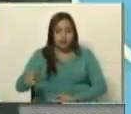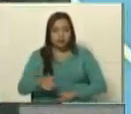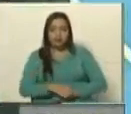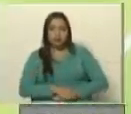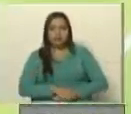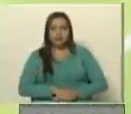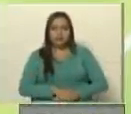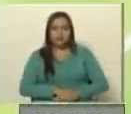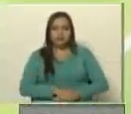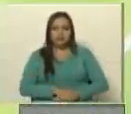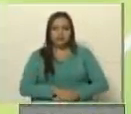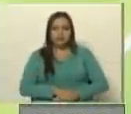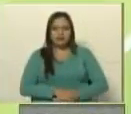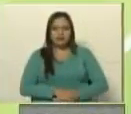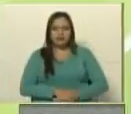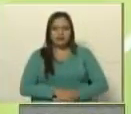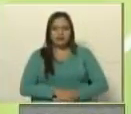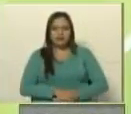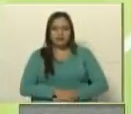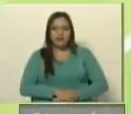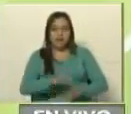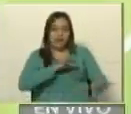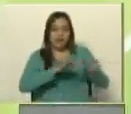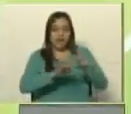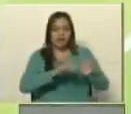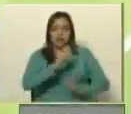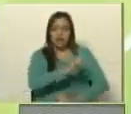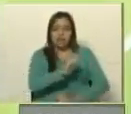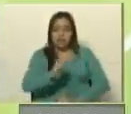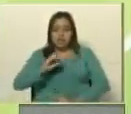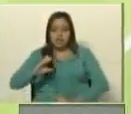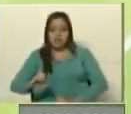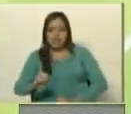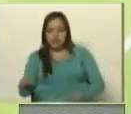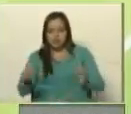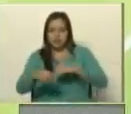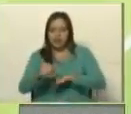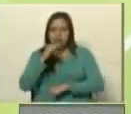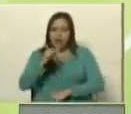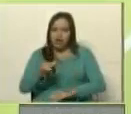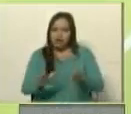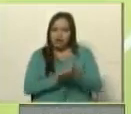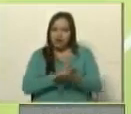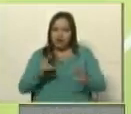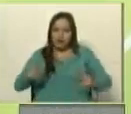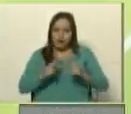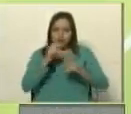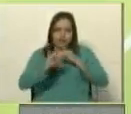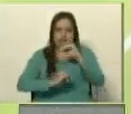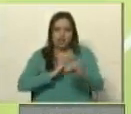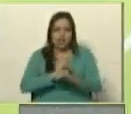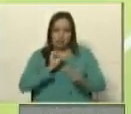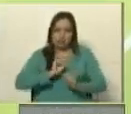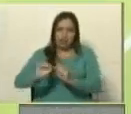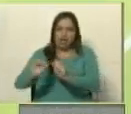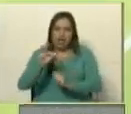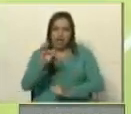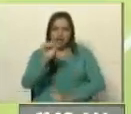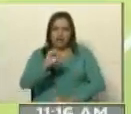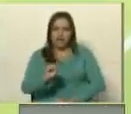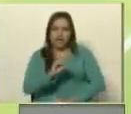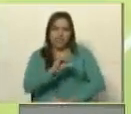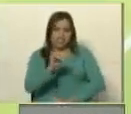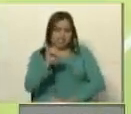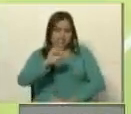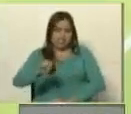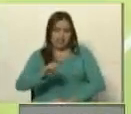voy, más o menos. Miren, estamos en el Teatro Teresa Carreño. Seguimos dando cobertura a este encuentro internacional contra el fascismo en el marco, saben ustedes, de los